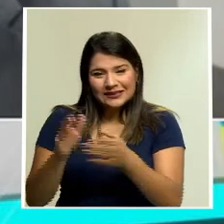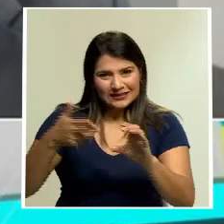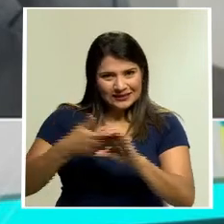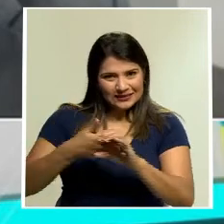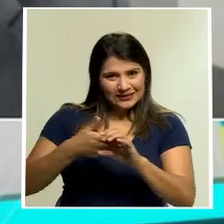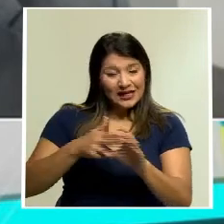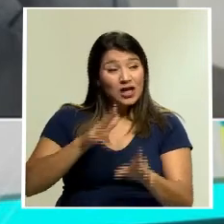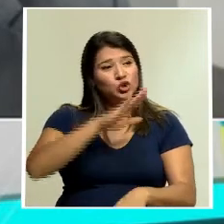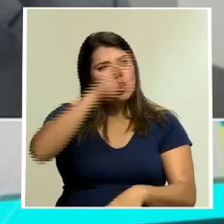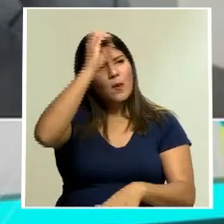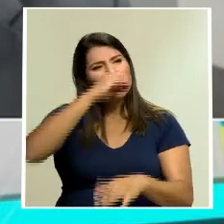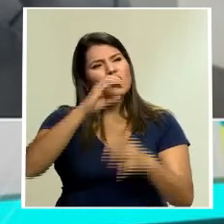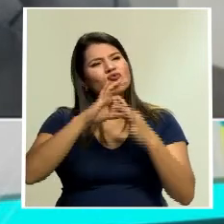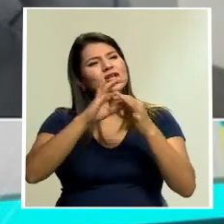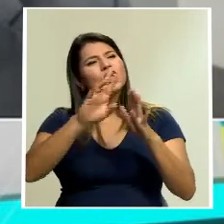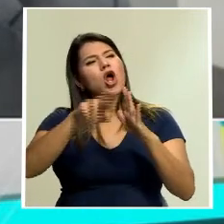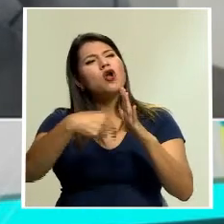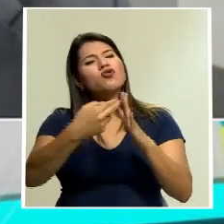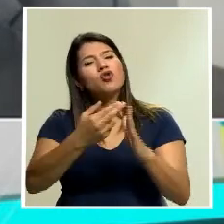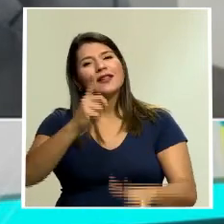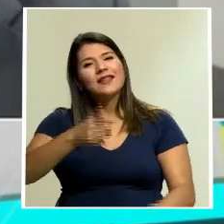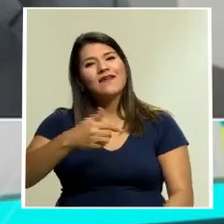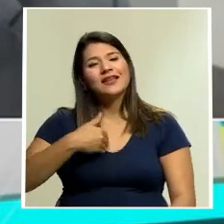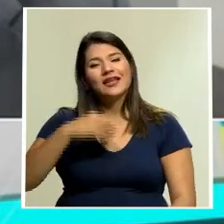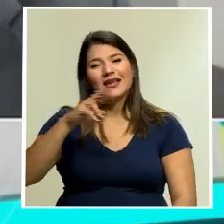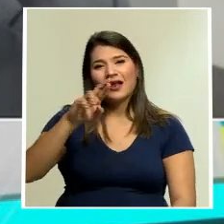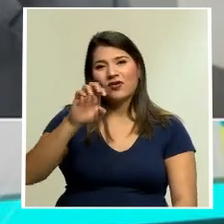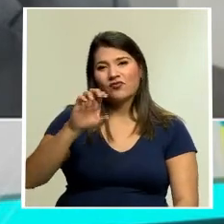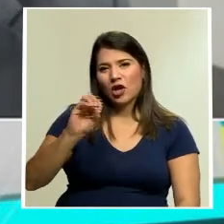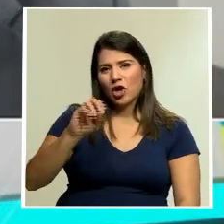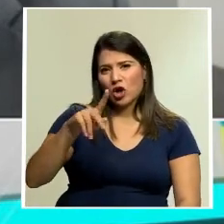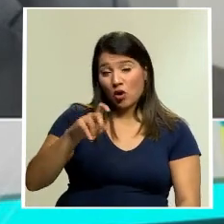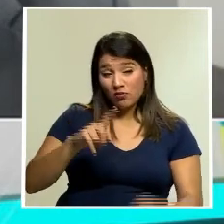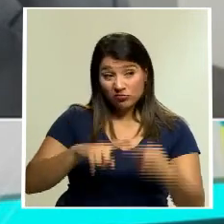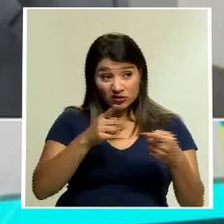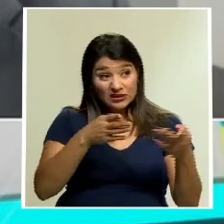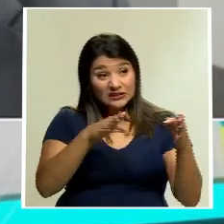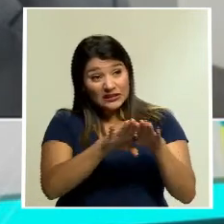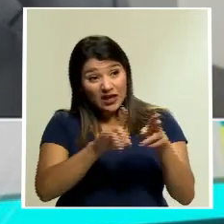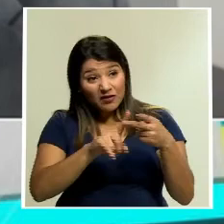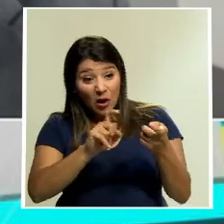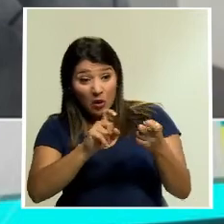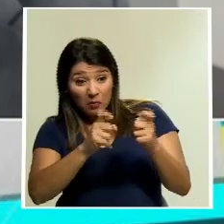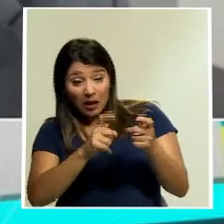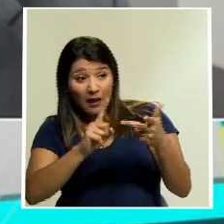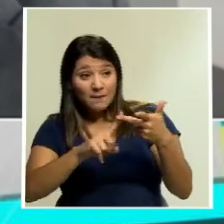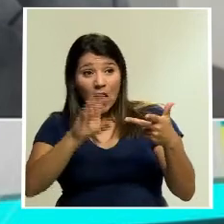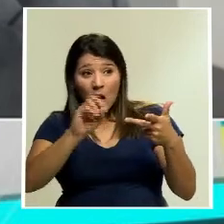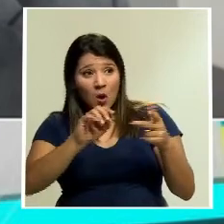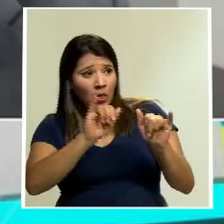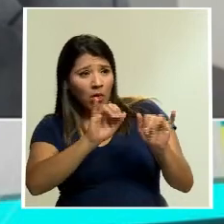debe tener Recope? ¿La cerraría, la reconvertiría, la dejaría como está?